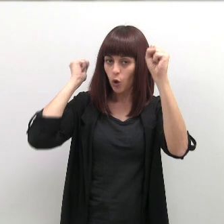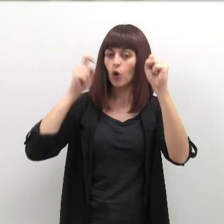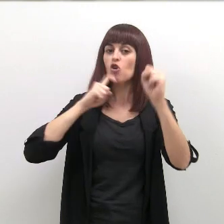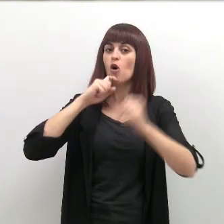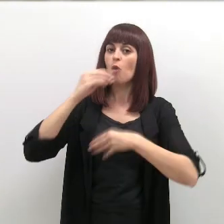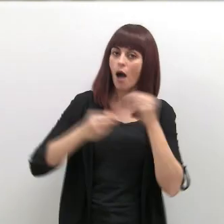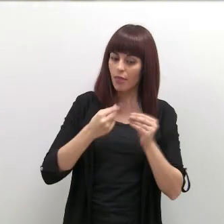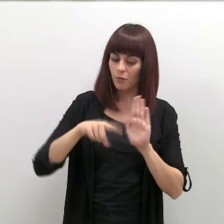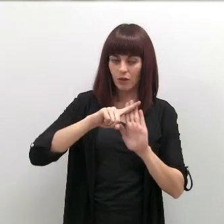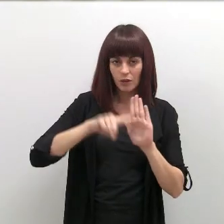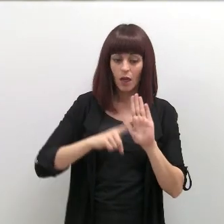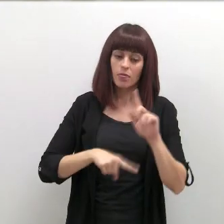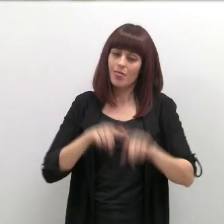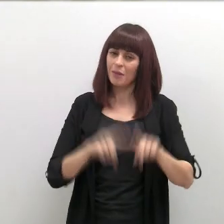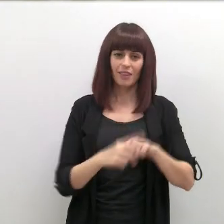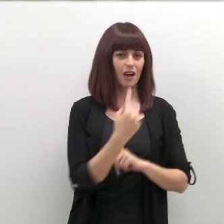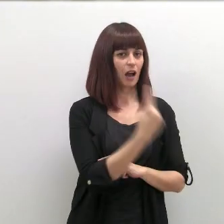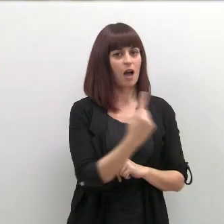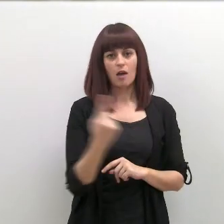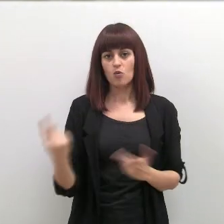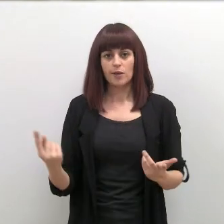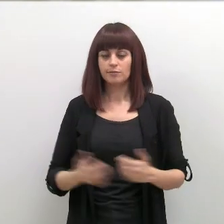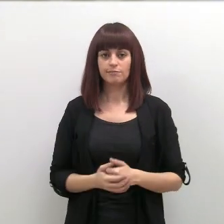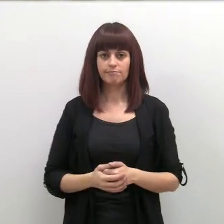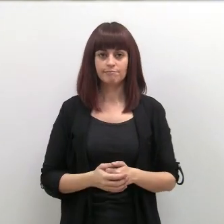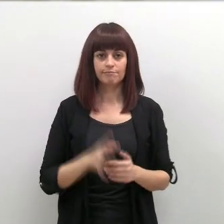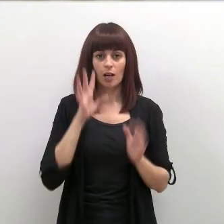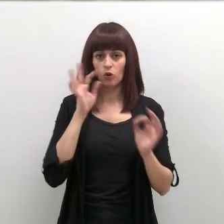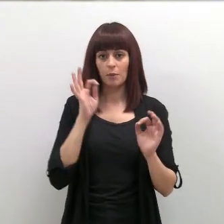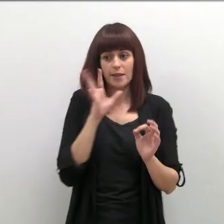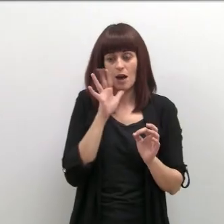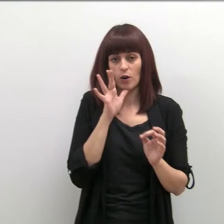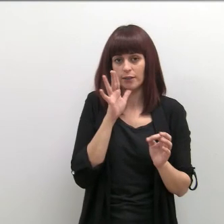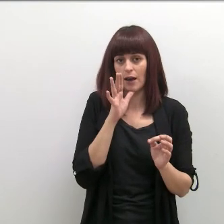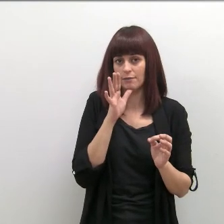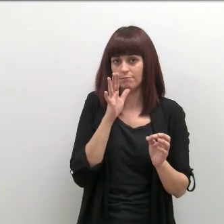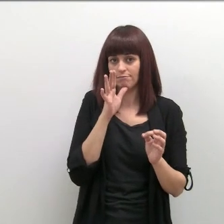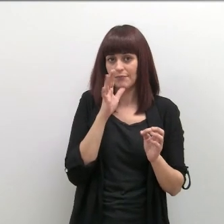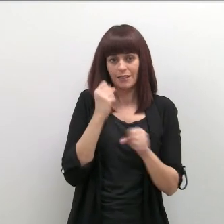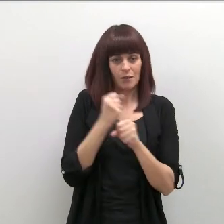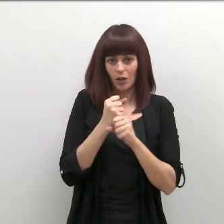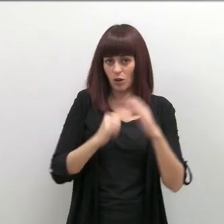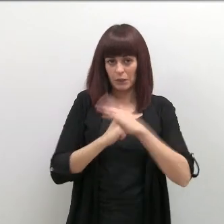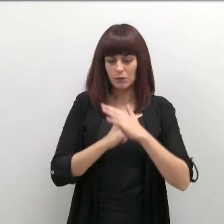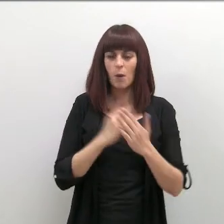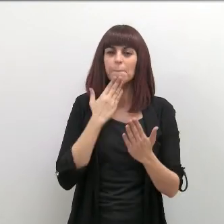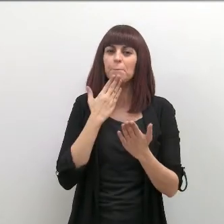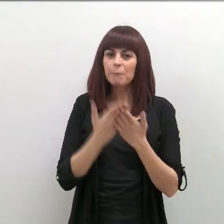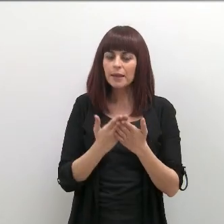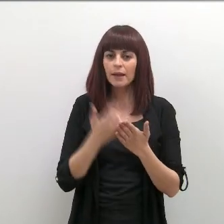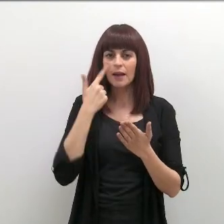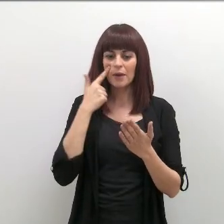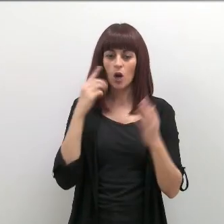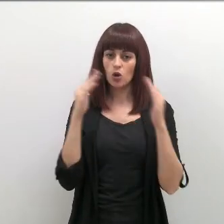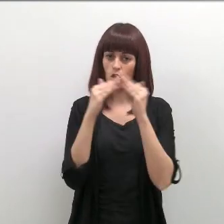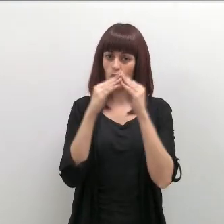establecidos tanto por cada una de las residencias, que en este momento evidentemente van a ser al máximo. Y le piden una valoración de las peticiones de